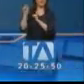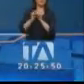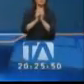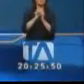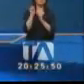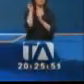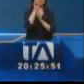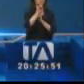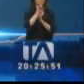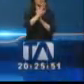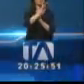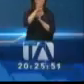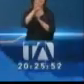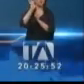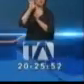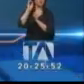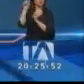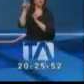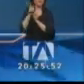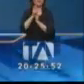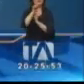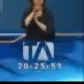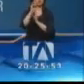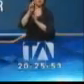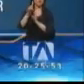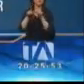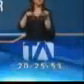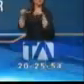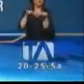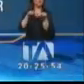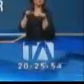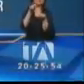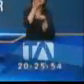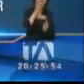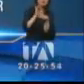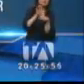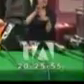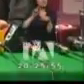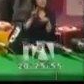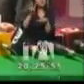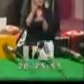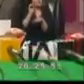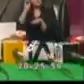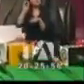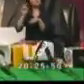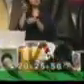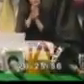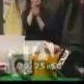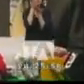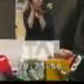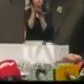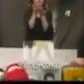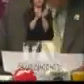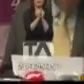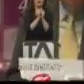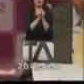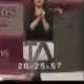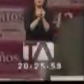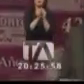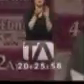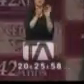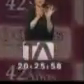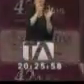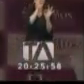6.490 entrevistas en 102 localidades a nivel nacional y con un margen de error del 3.2% informó que con las cifras actuales... A